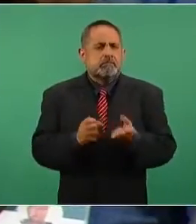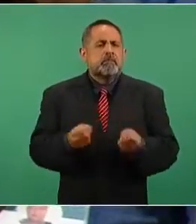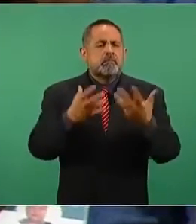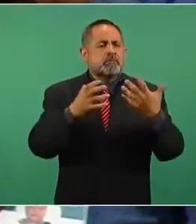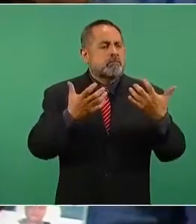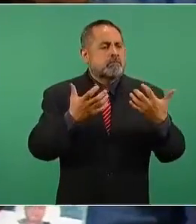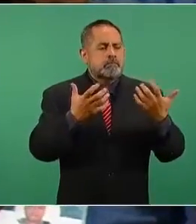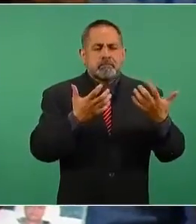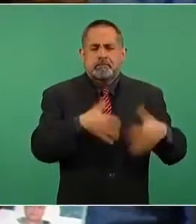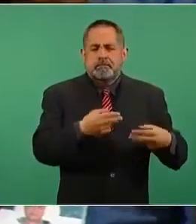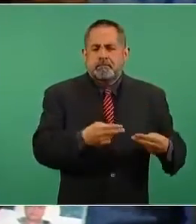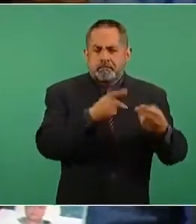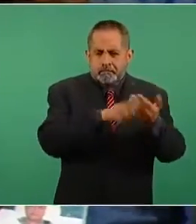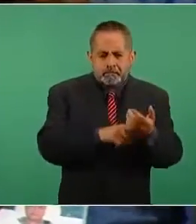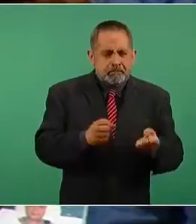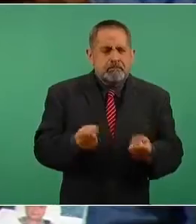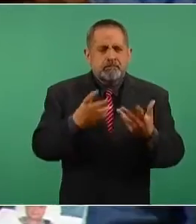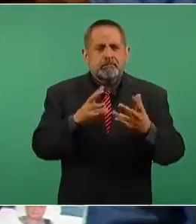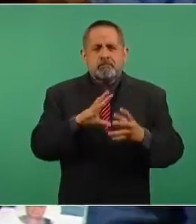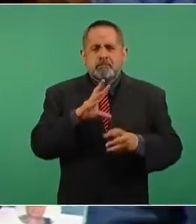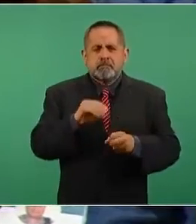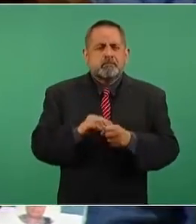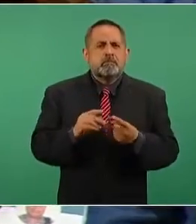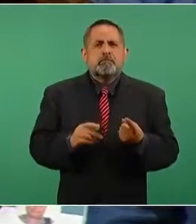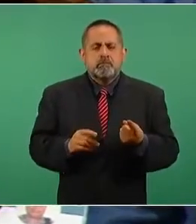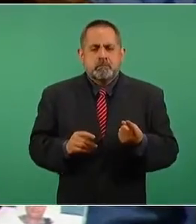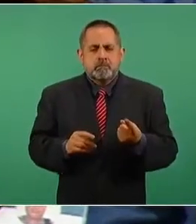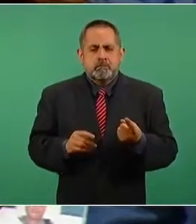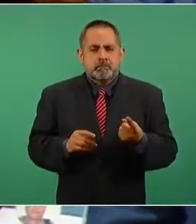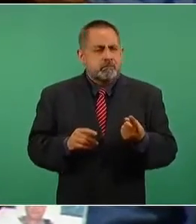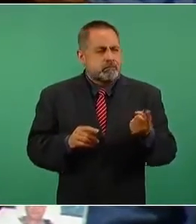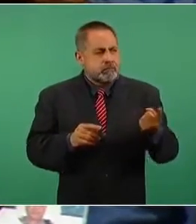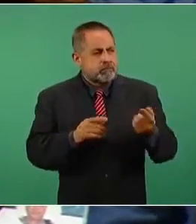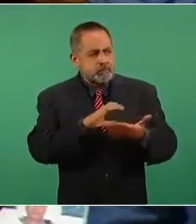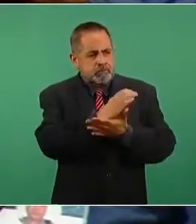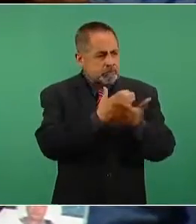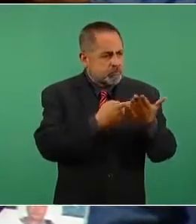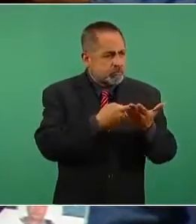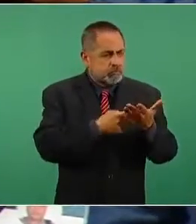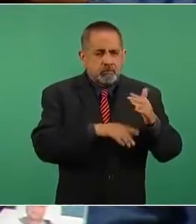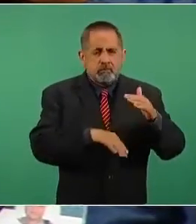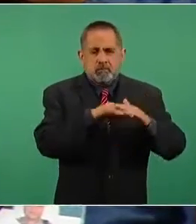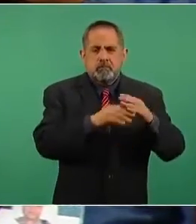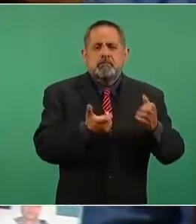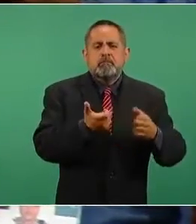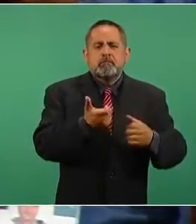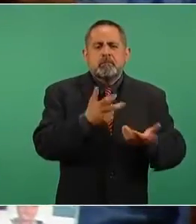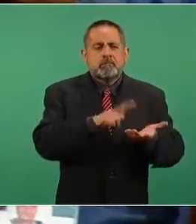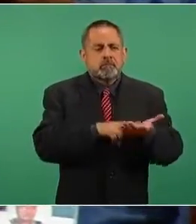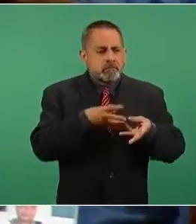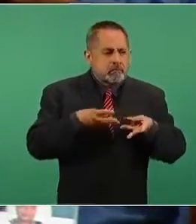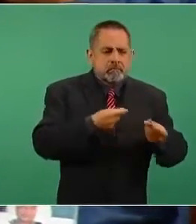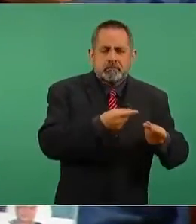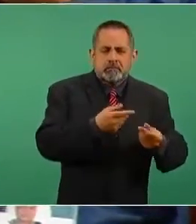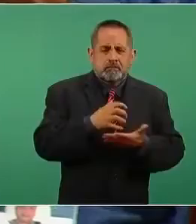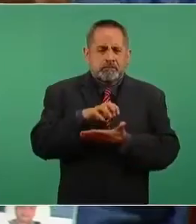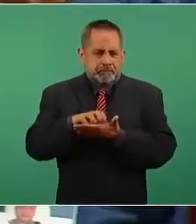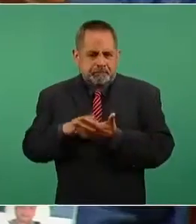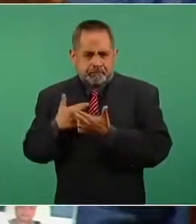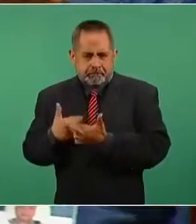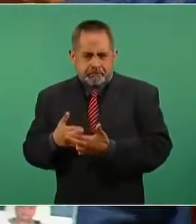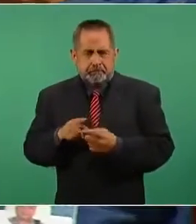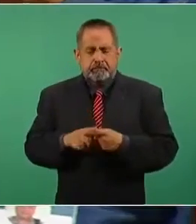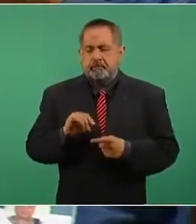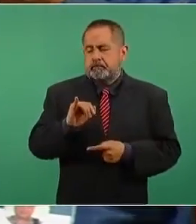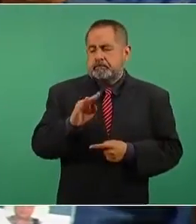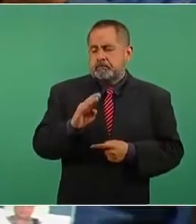son, a cuánto equivalen los contratos, de cuánto estaríamos hablando. Ya mencionaba